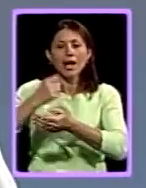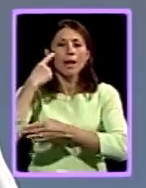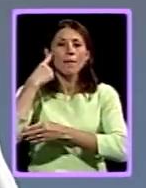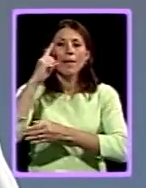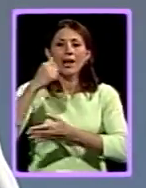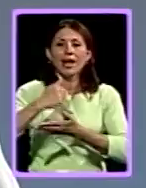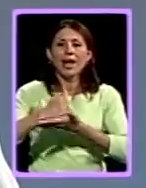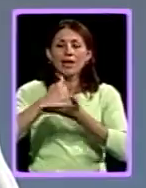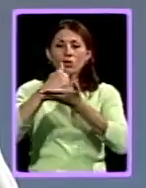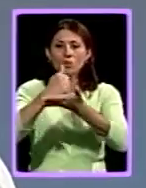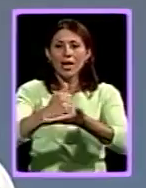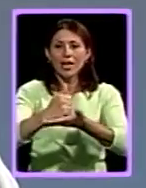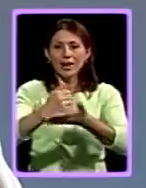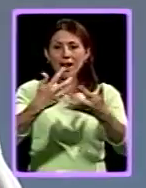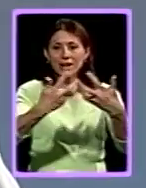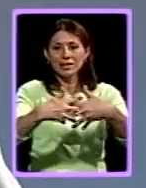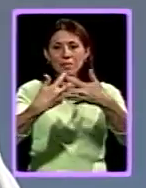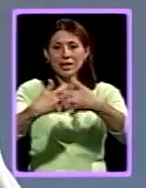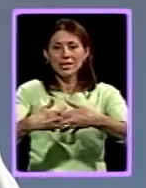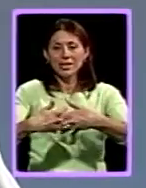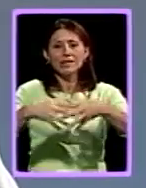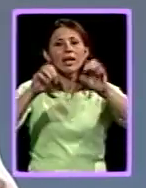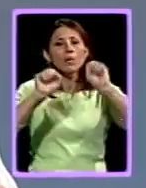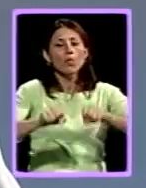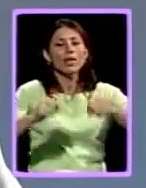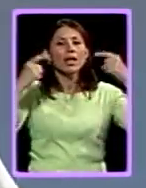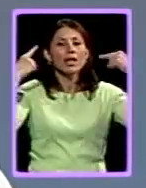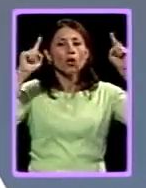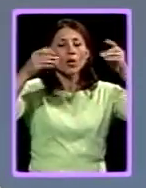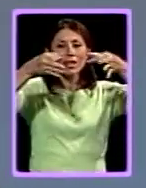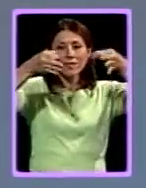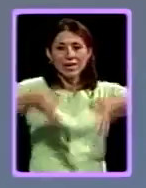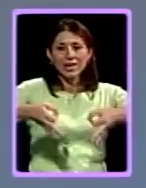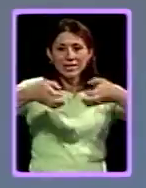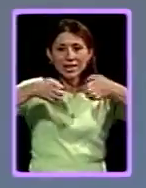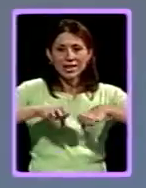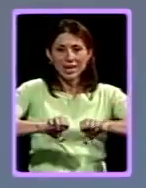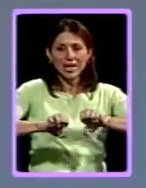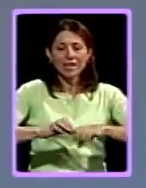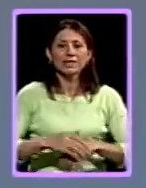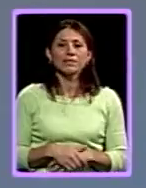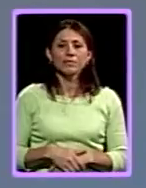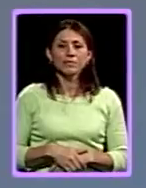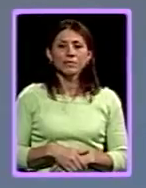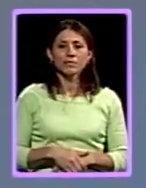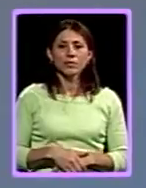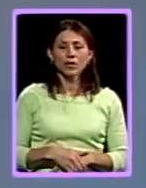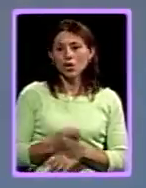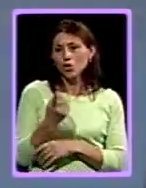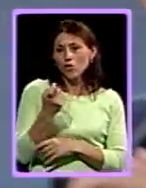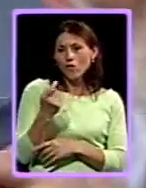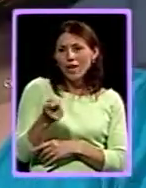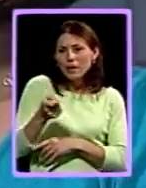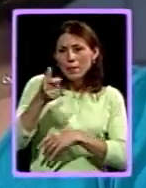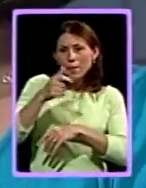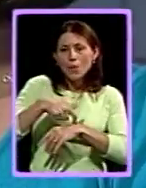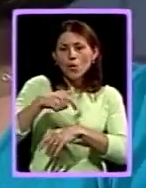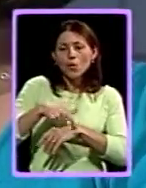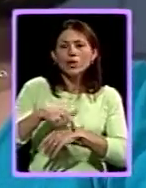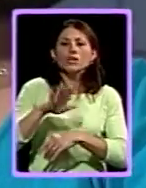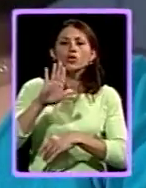las empresas a definir sus estrategias, ¿verdad? Cómo van a actuar. Señora Jimena, nos queda medio minuto, su